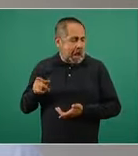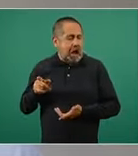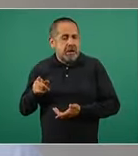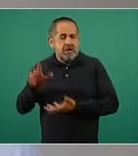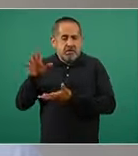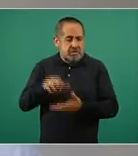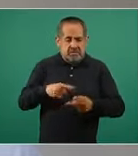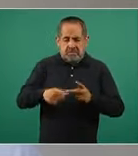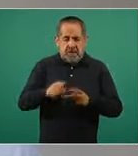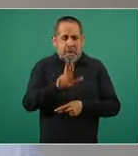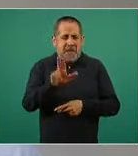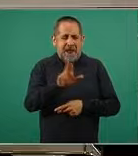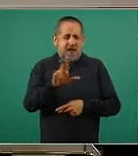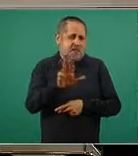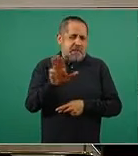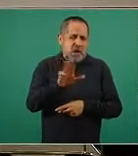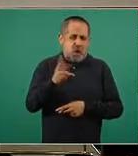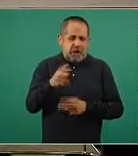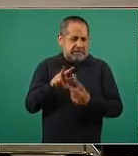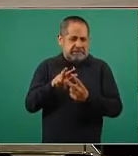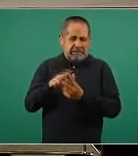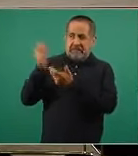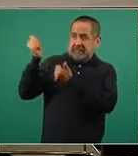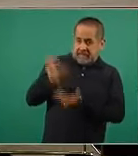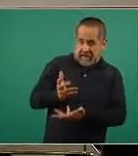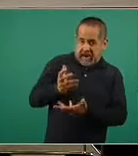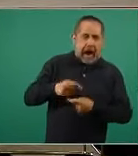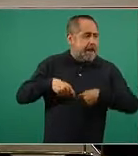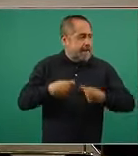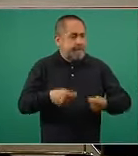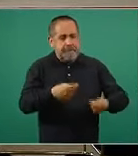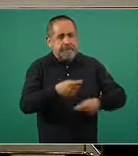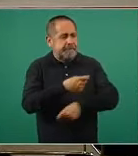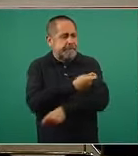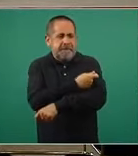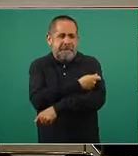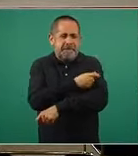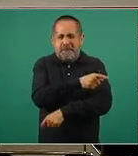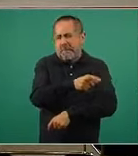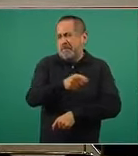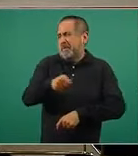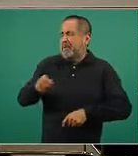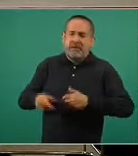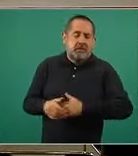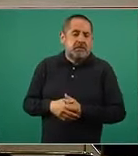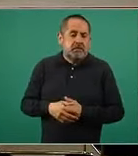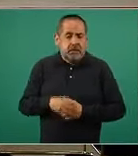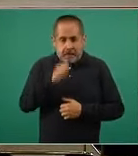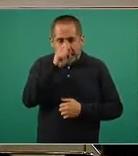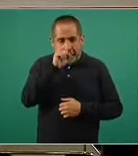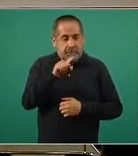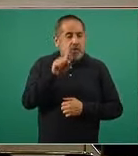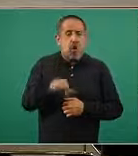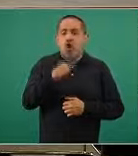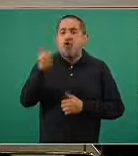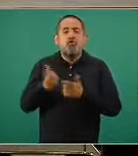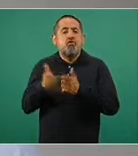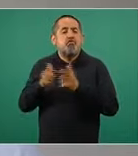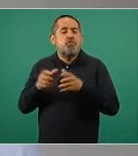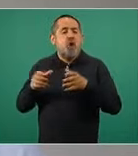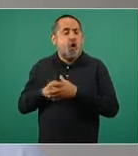realizará entre el martes y miércoles de esta misma semana. Ya lo comentábamos ayer, otros grupos poblacionales que todavía no